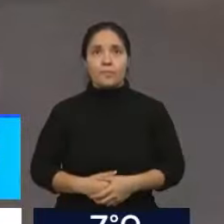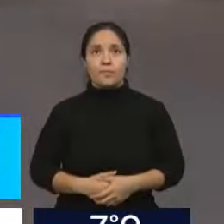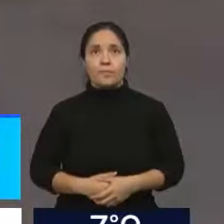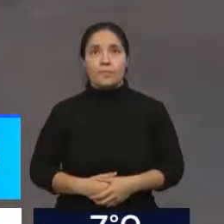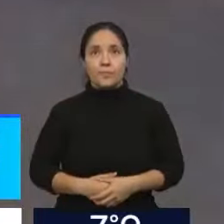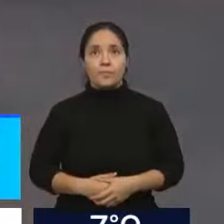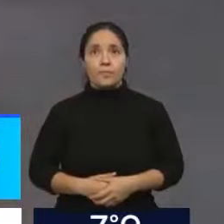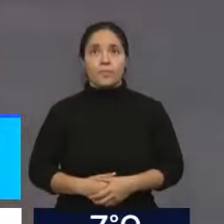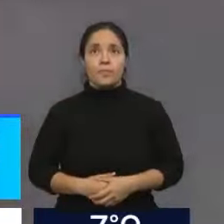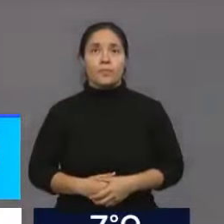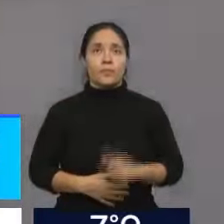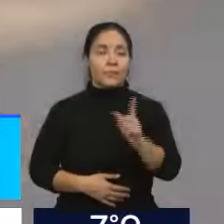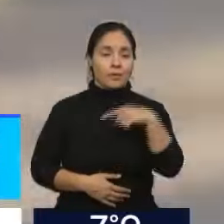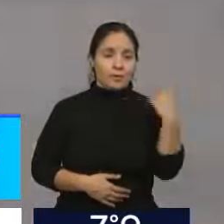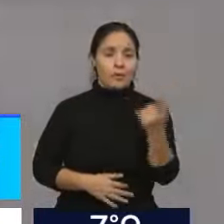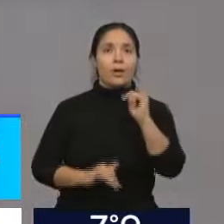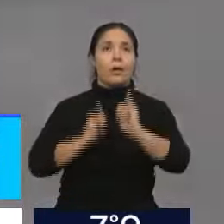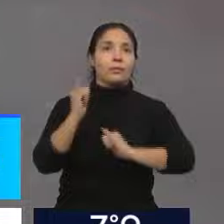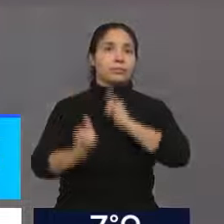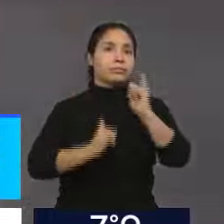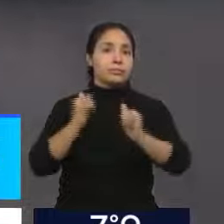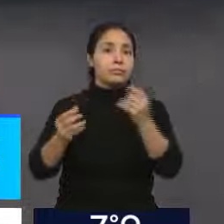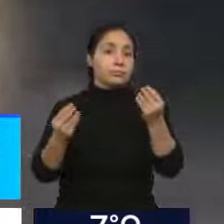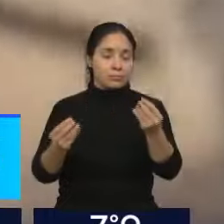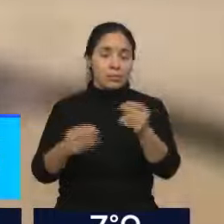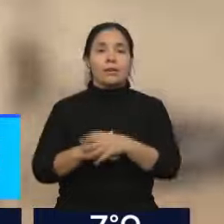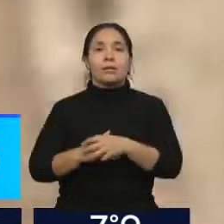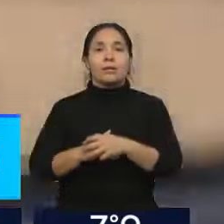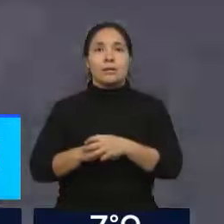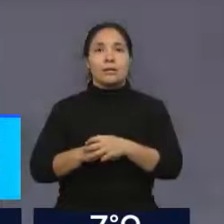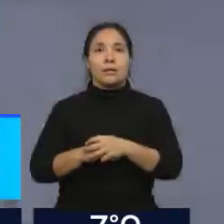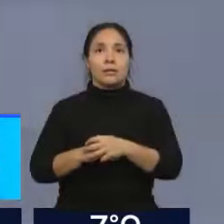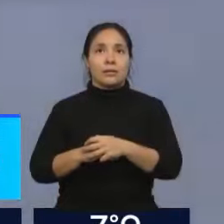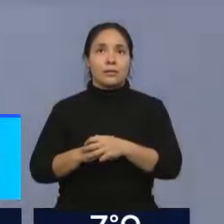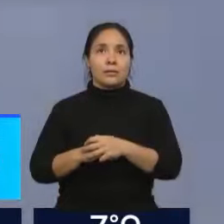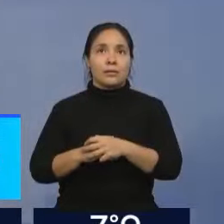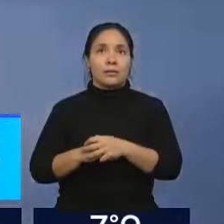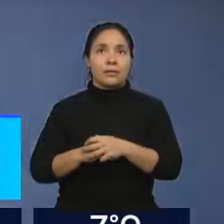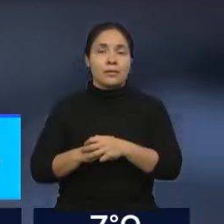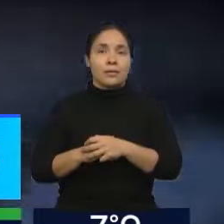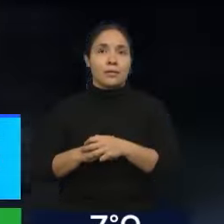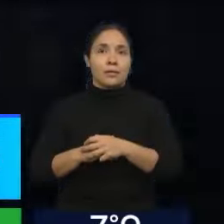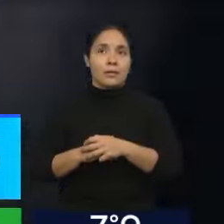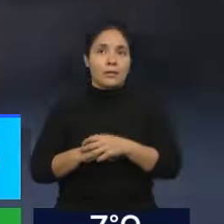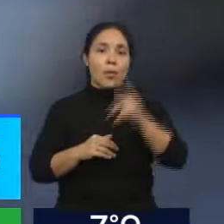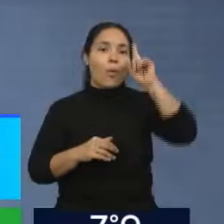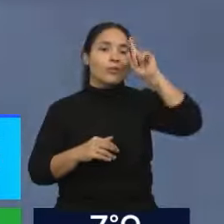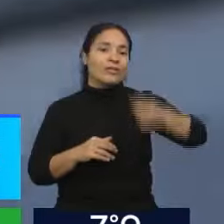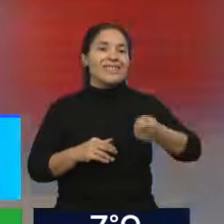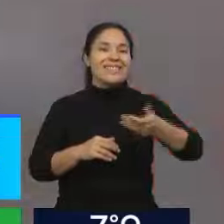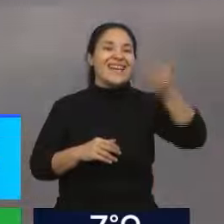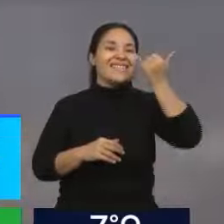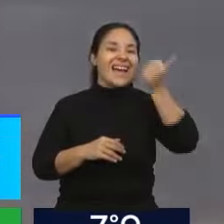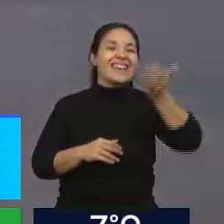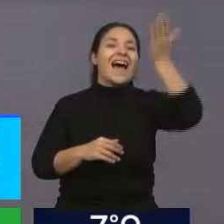Nosotros decíamos que íbamos a dar cuenta de los antecedentes con la justicia que tenían los individuos